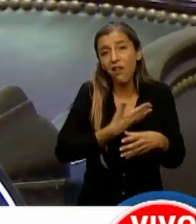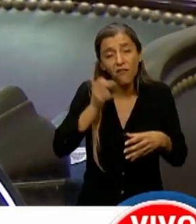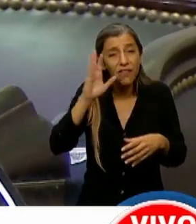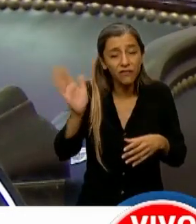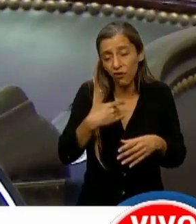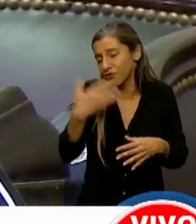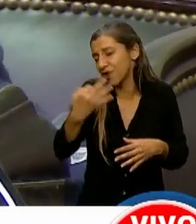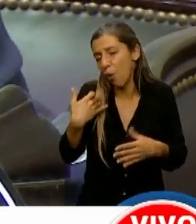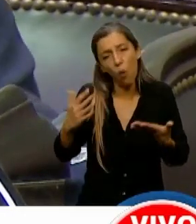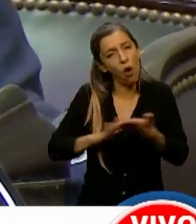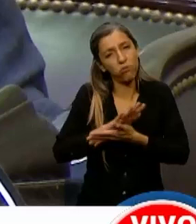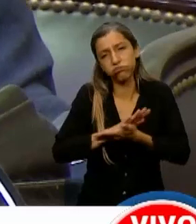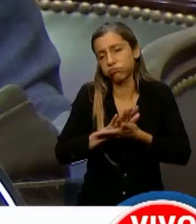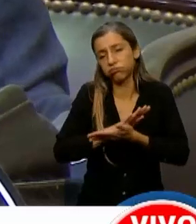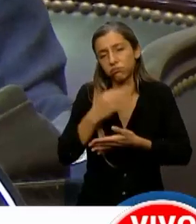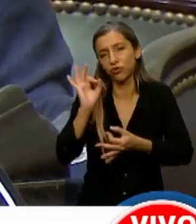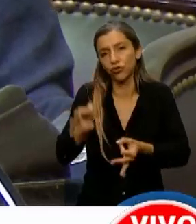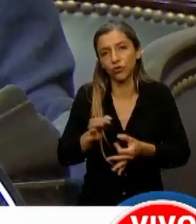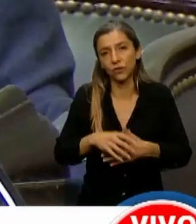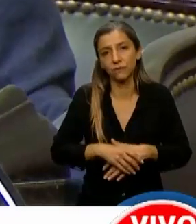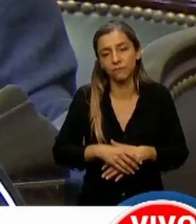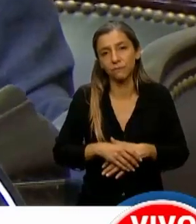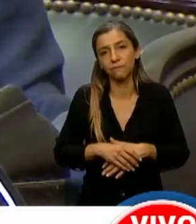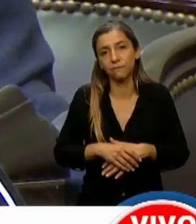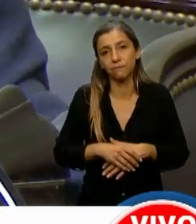subsanar. Y lo sé, presidente, que es